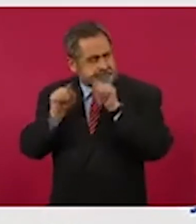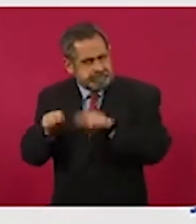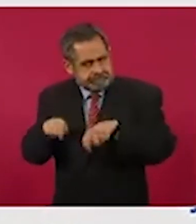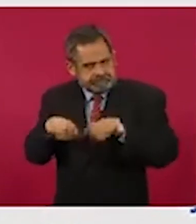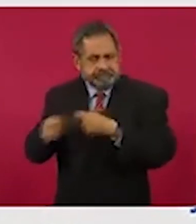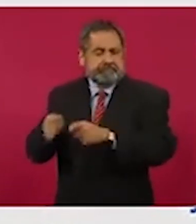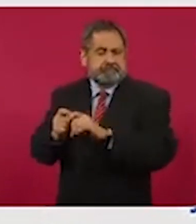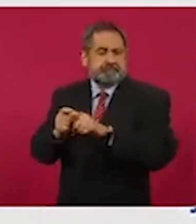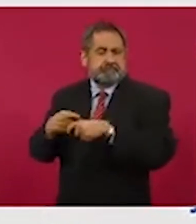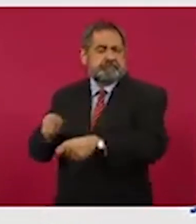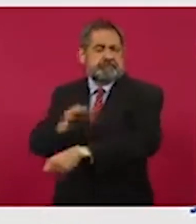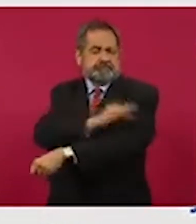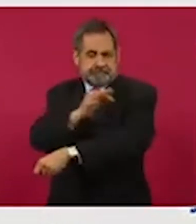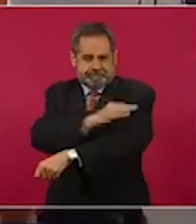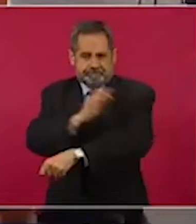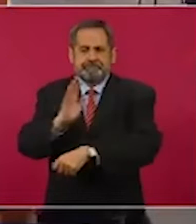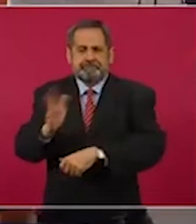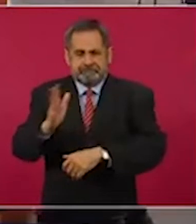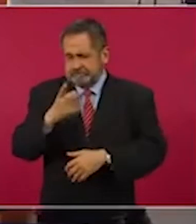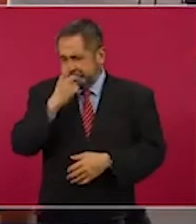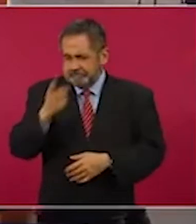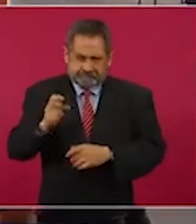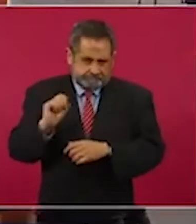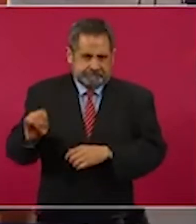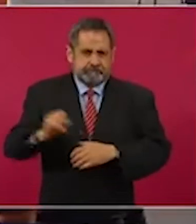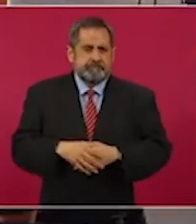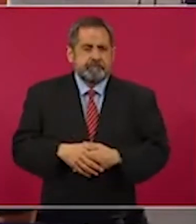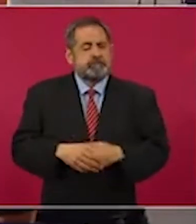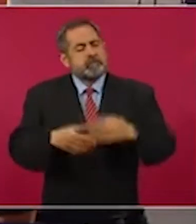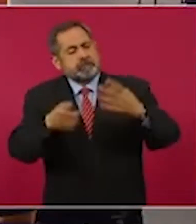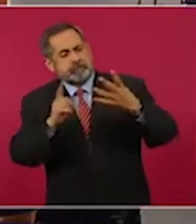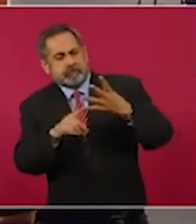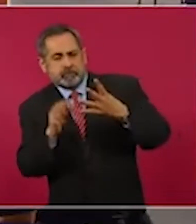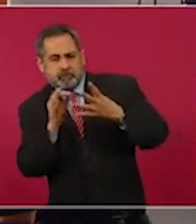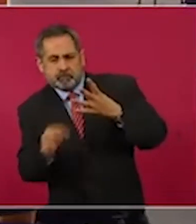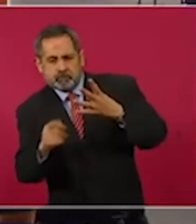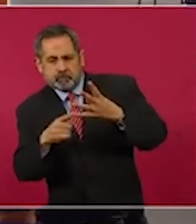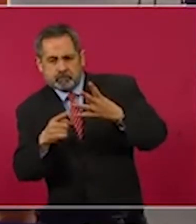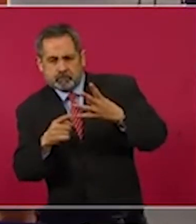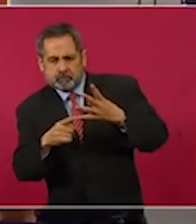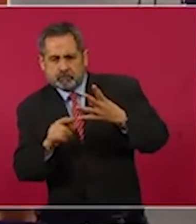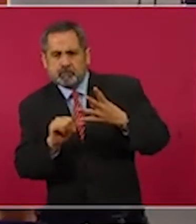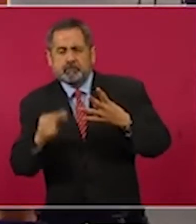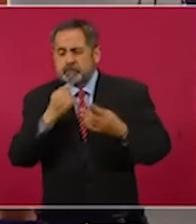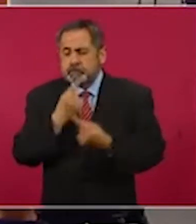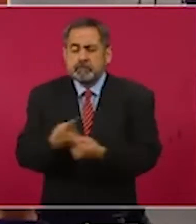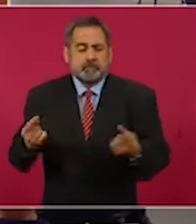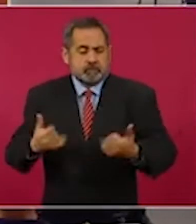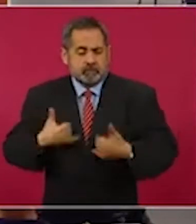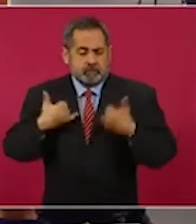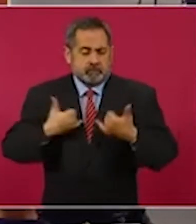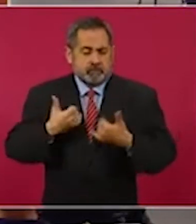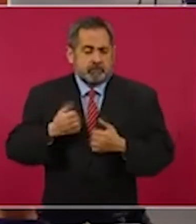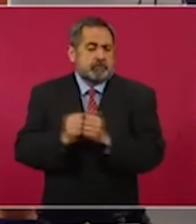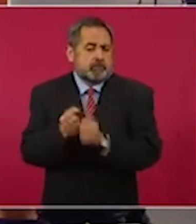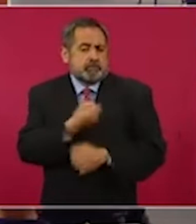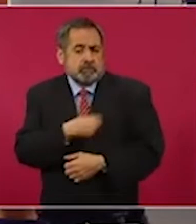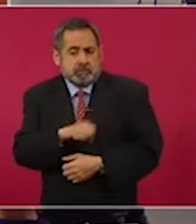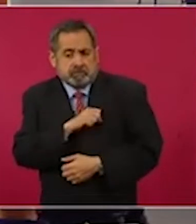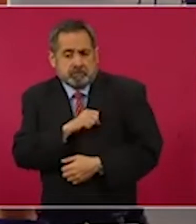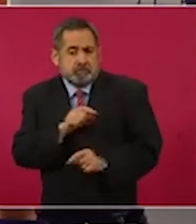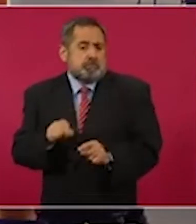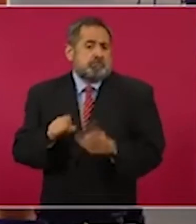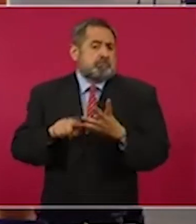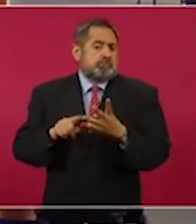que la política de vacunación del gobierno federal está basada en las recomendaciones de la organización mundial de la salud que prioriza las inmunizaciones en